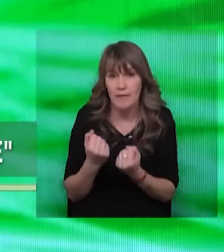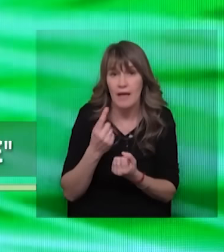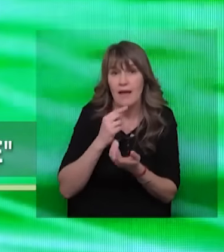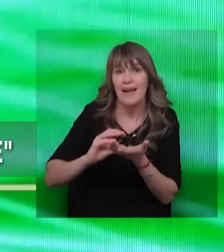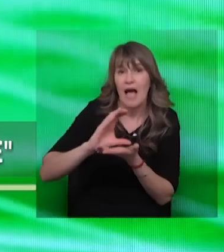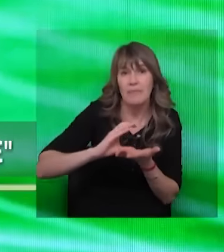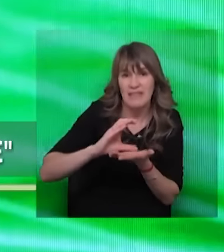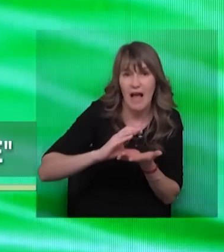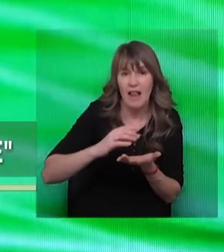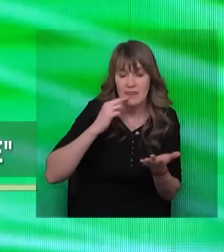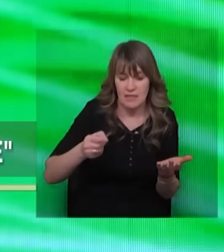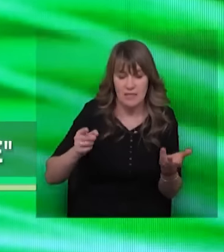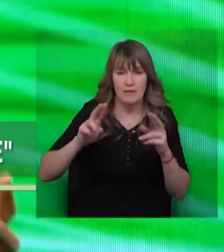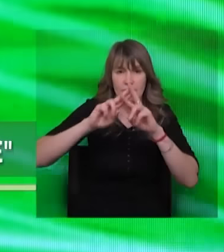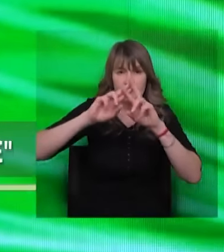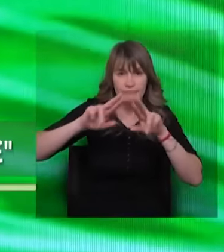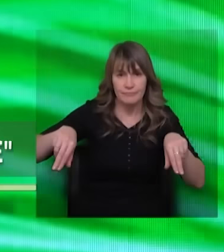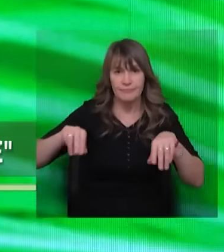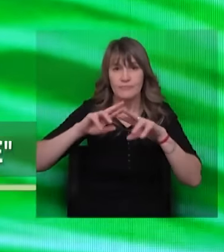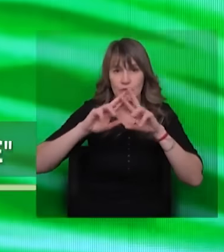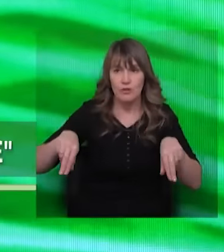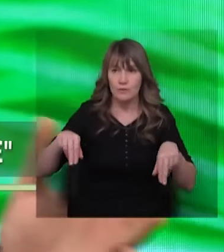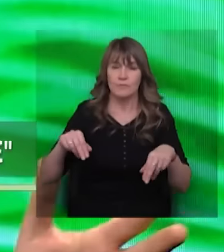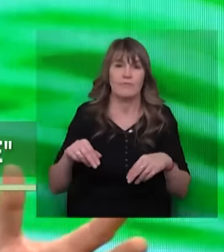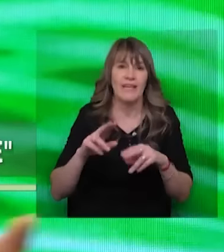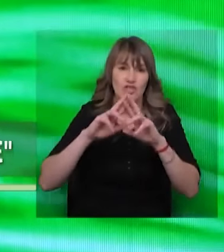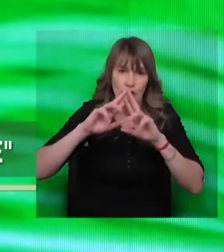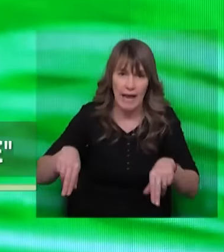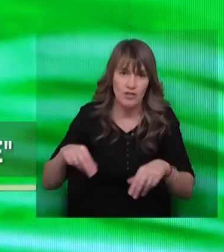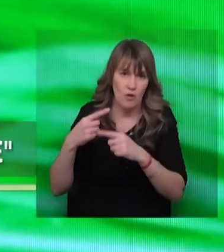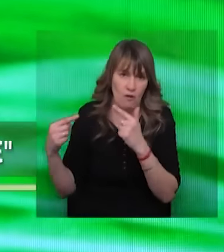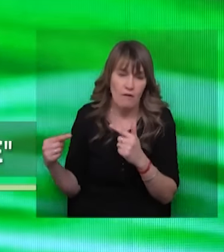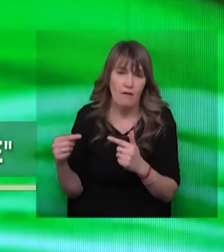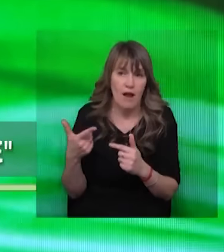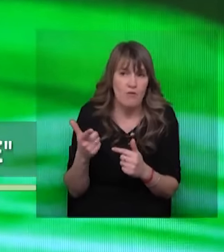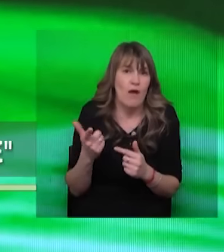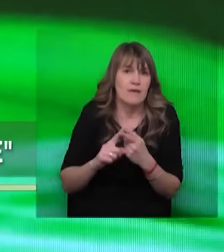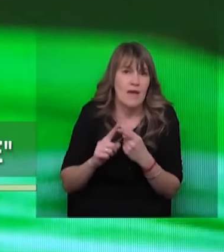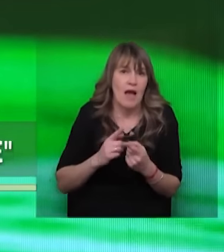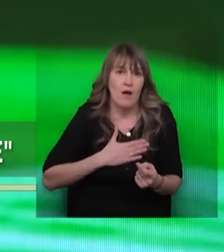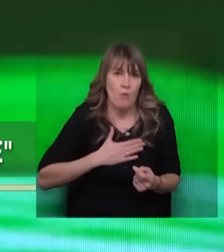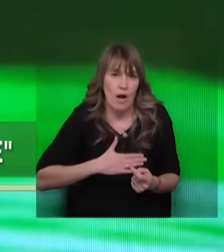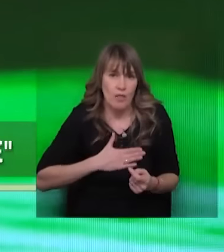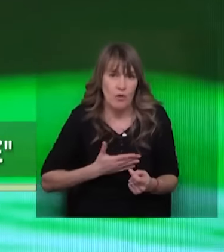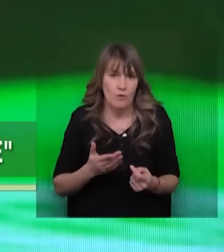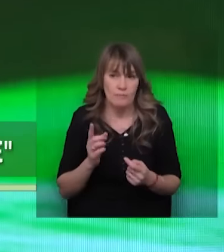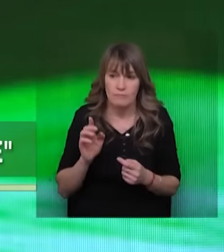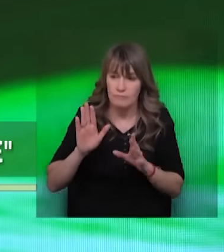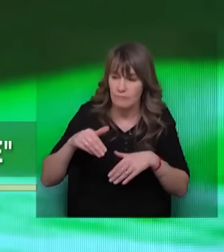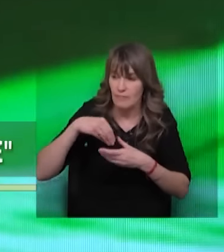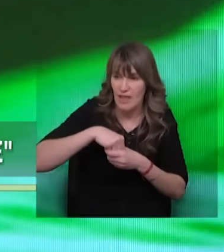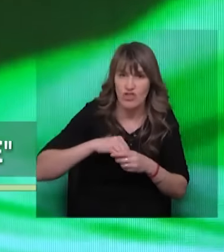esta sangría de la exoneración impositiva inmensa para el país ahí no hay no hay consenso entre los propios candidatos de un mismo